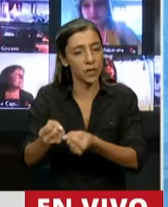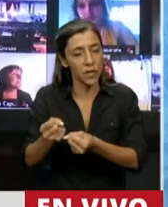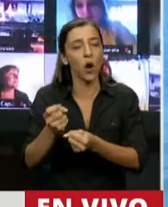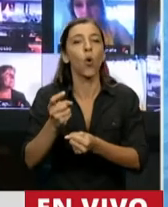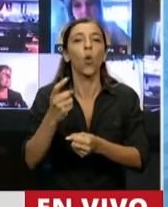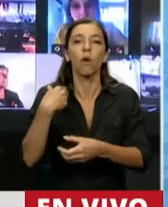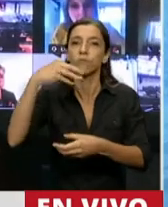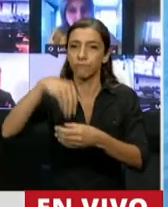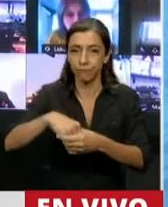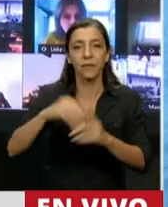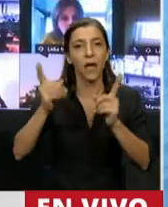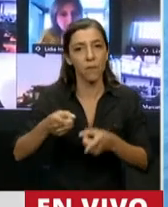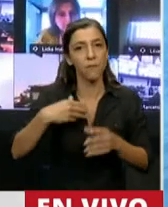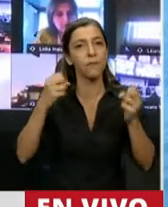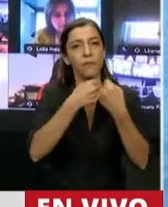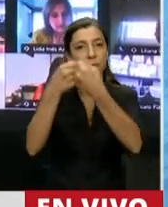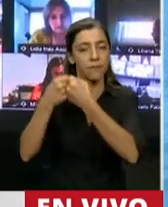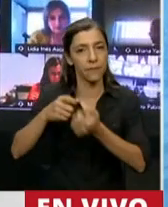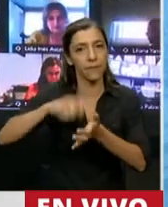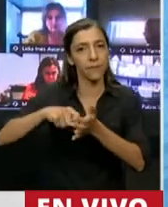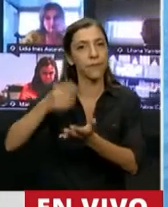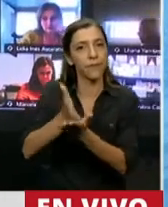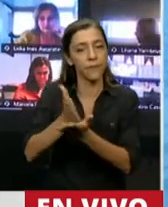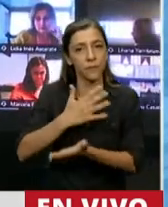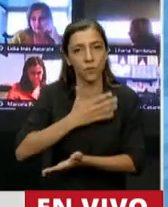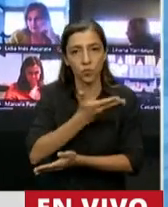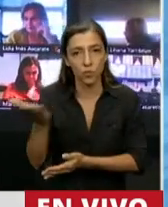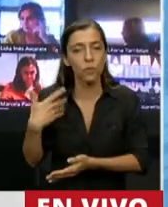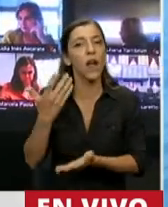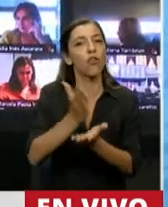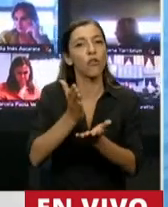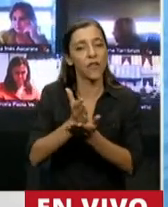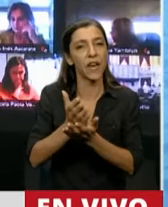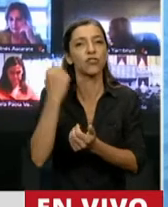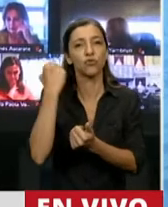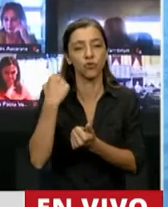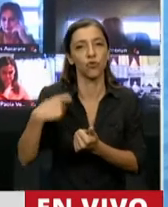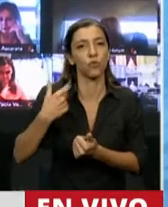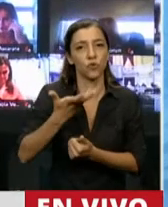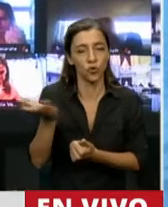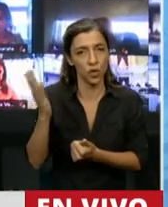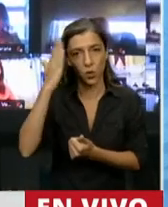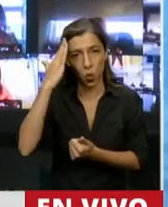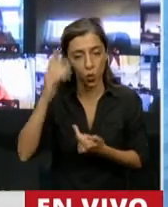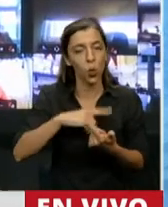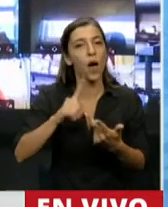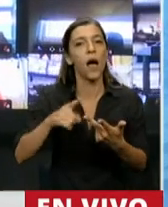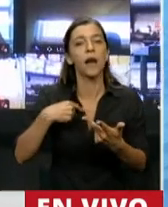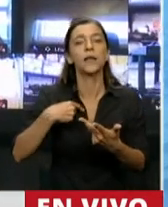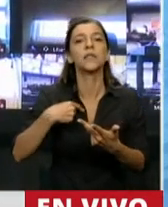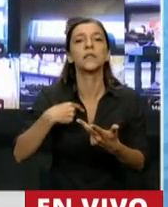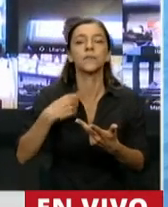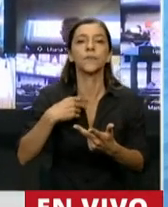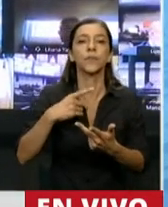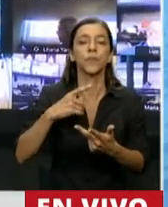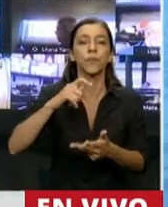de los Derechos Humanos, el Pacto Internacional de los Derechos Económicos, Sociales y Culturales, la Convención sobre la Eliminación